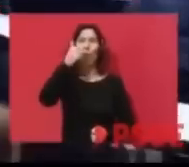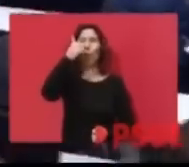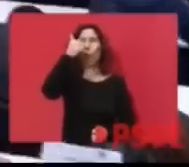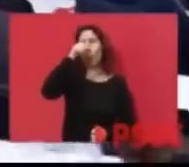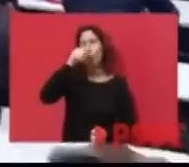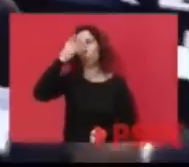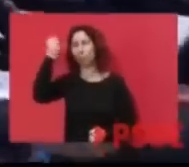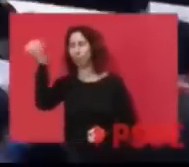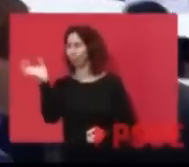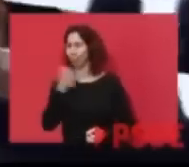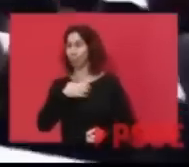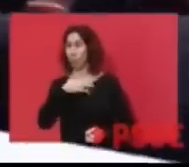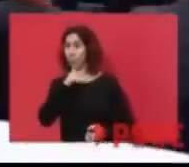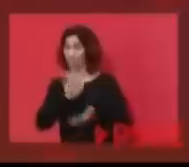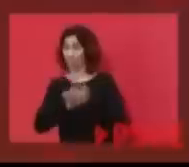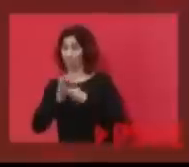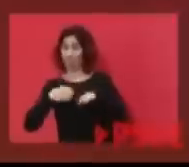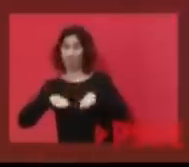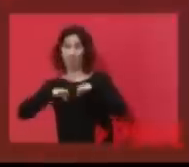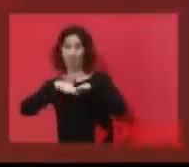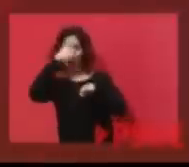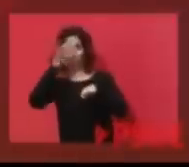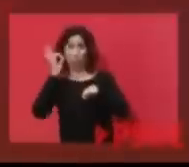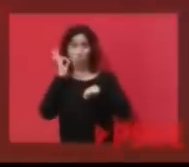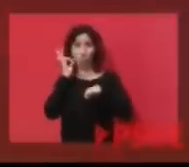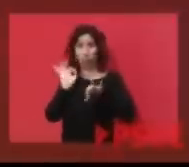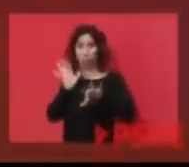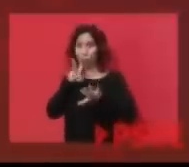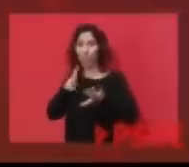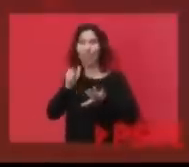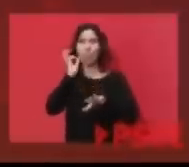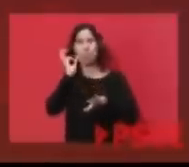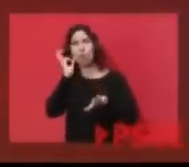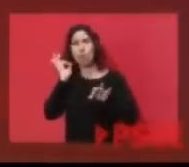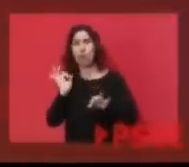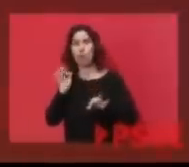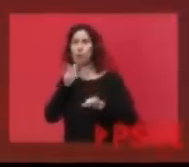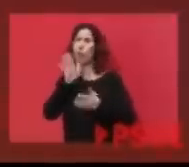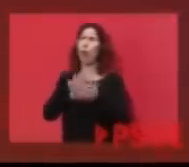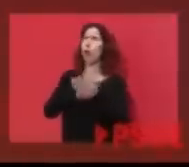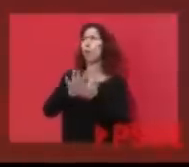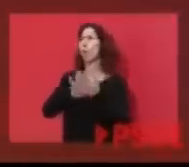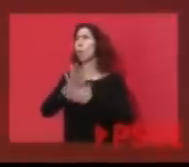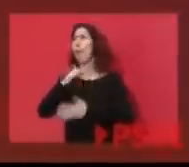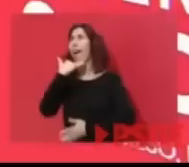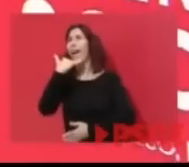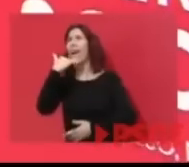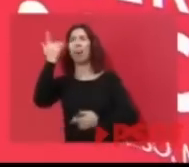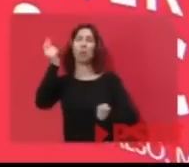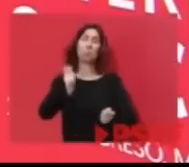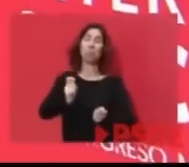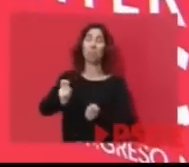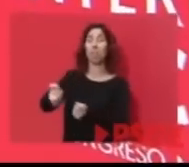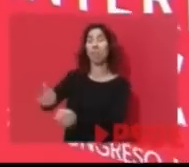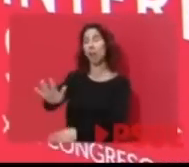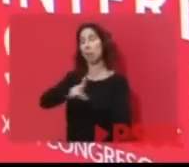directora de la Fundación Internacional y para Iberoamérica de Administración y Políticas Públicas, tal y como muestra su currículum. Es decir,